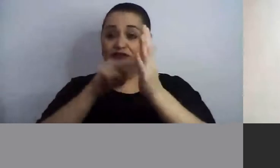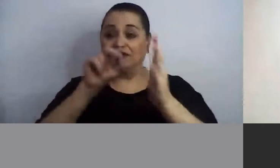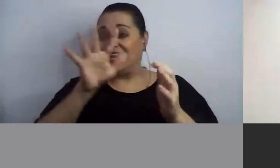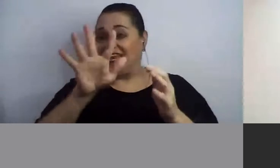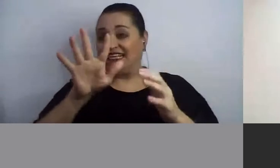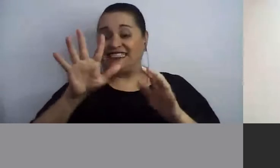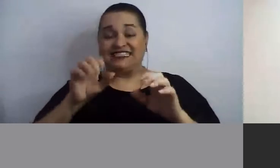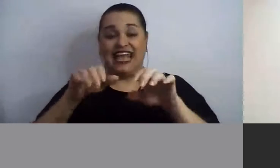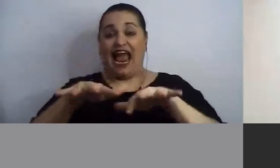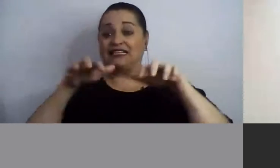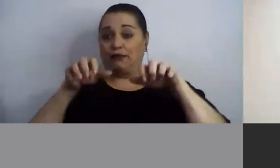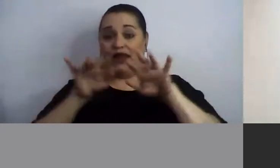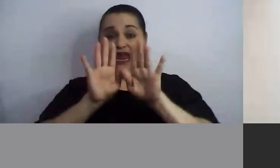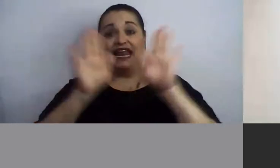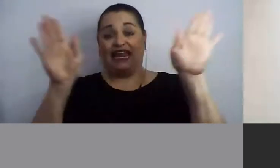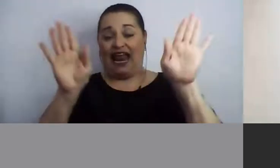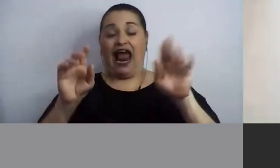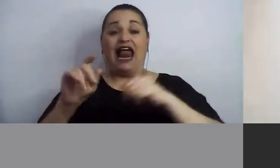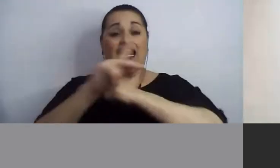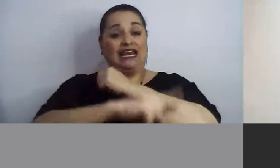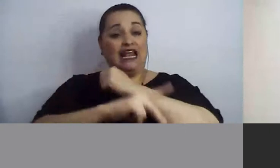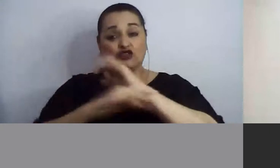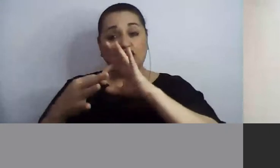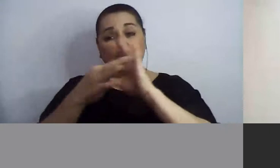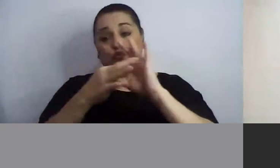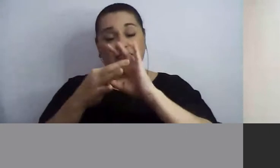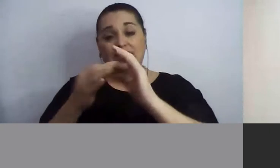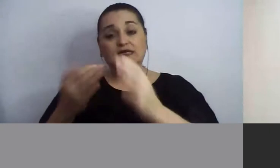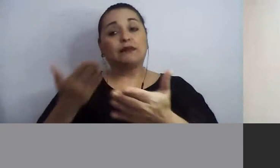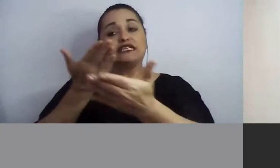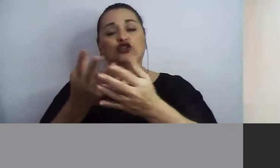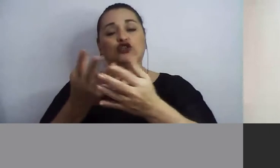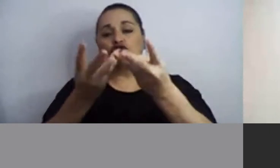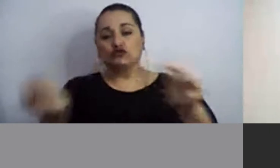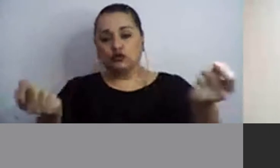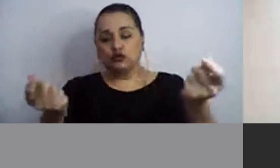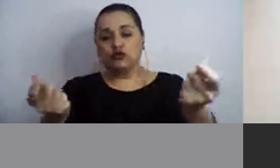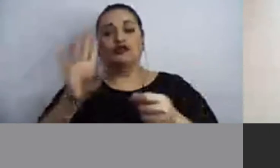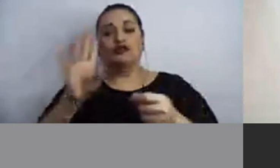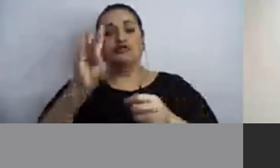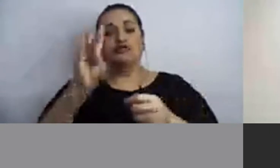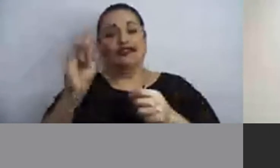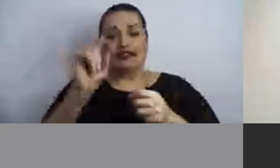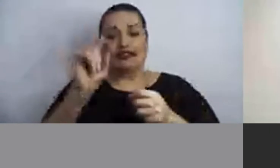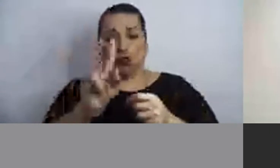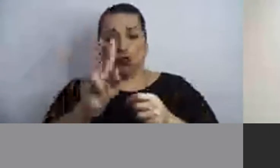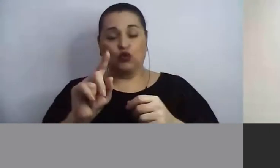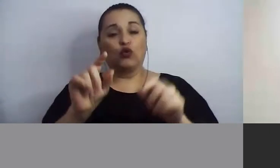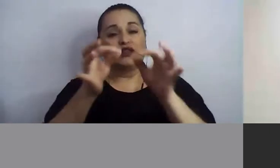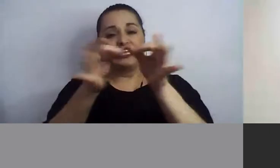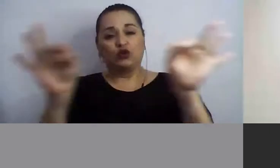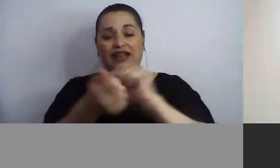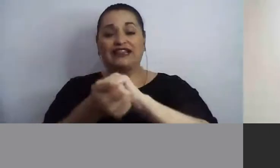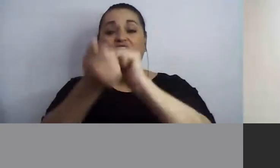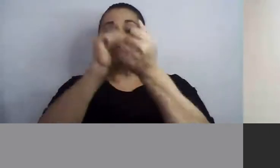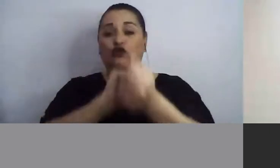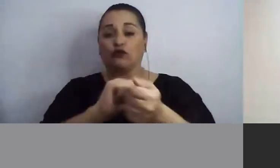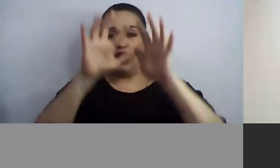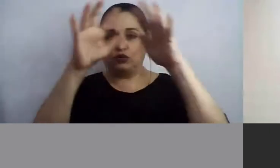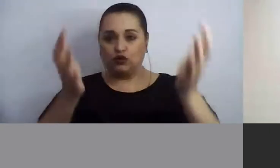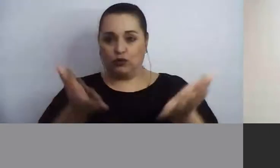la Asamblea General de las Naciones Unidas presentó la Resolución 71, titulada Transformar Nuestro